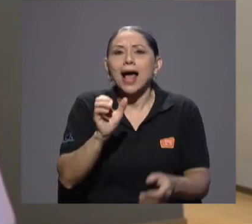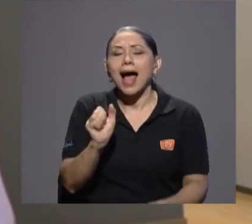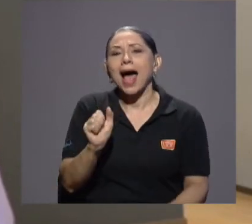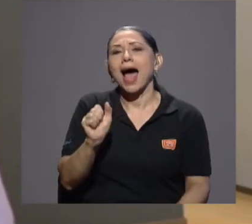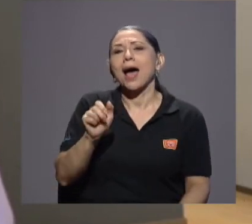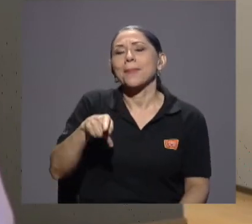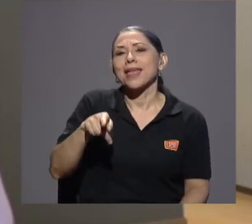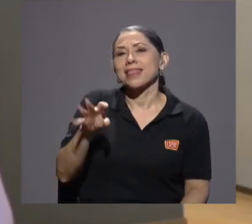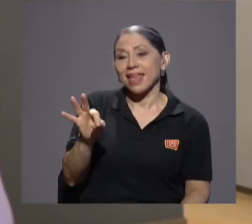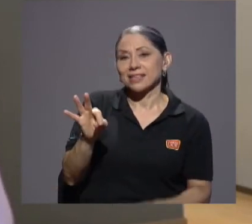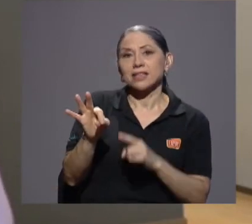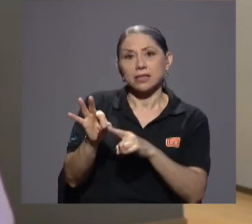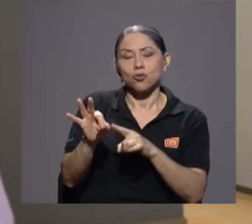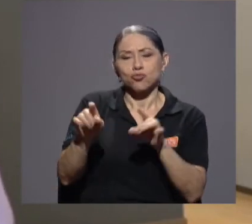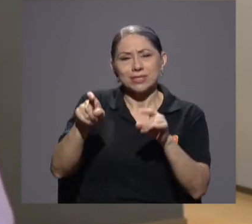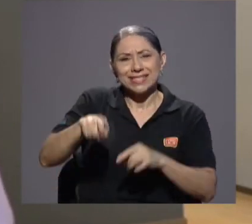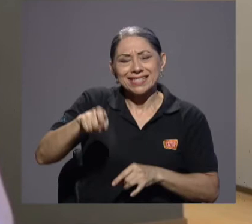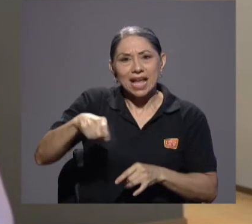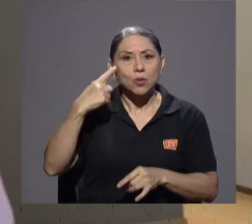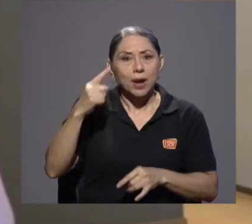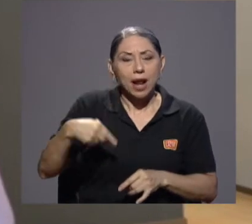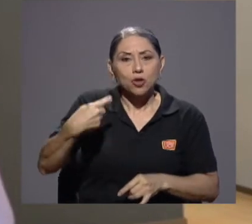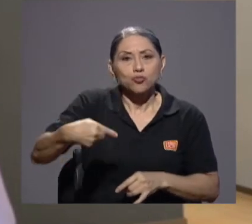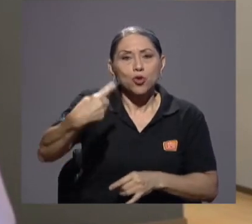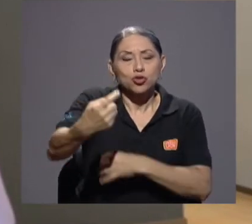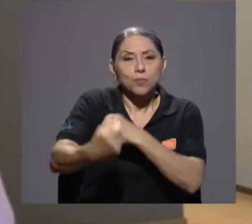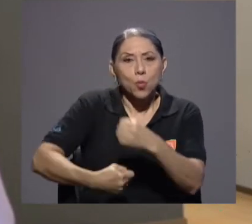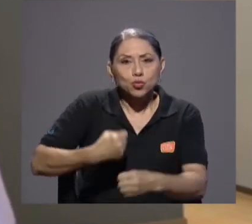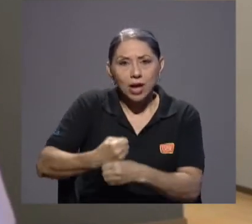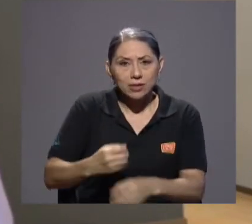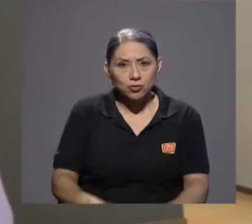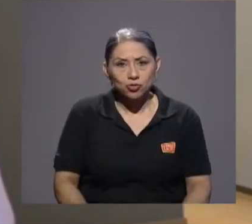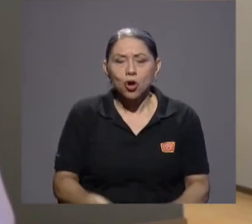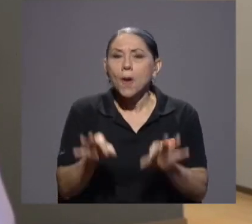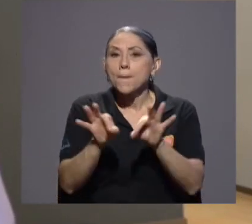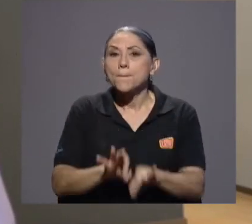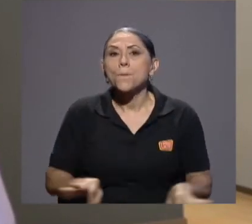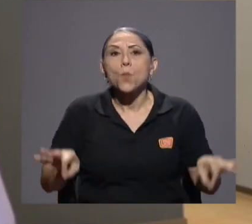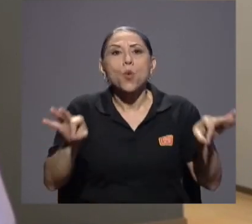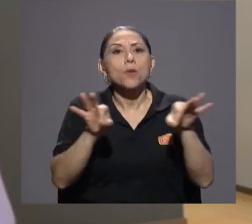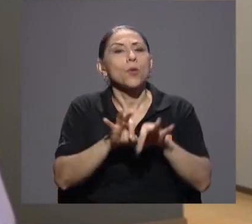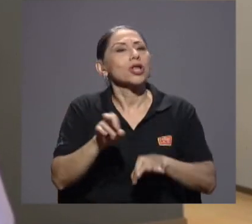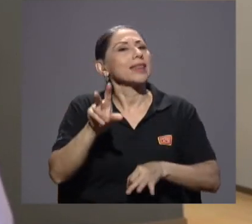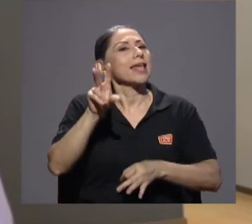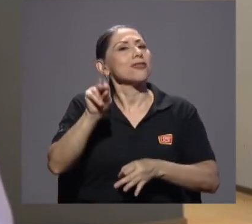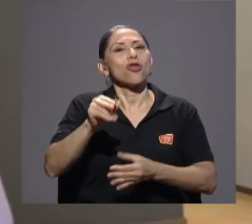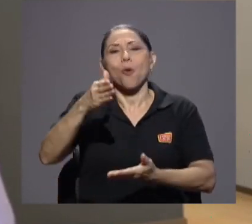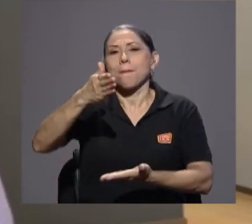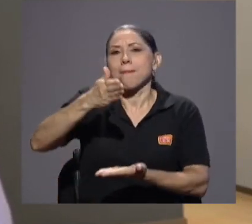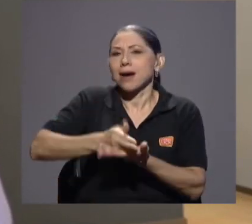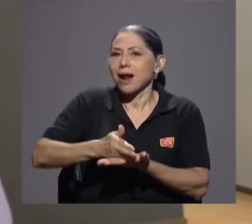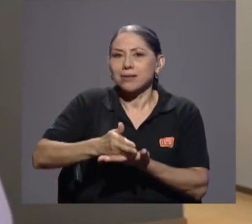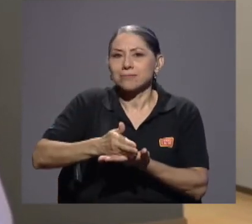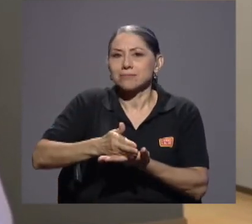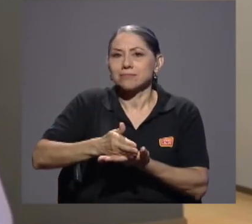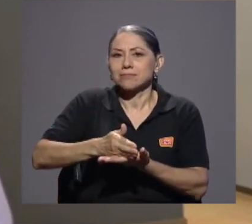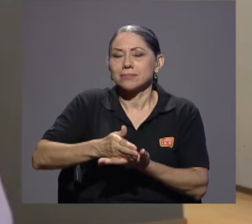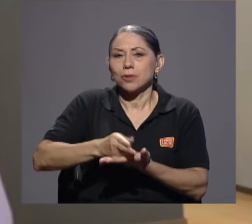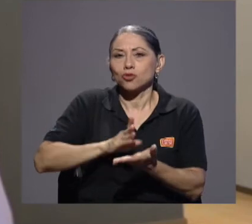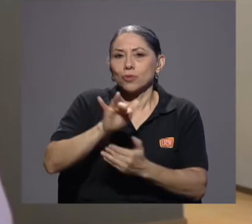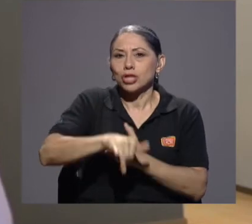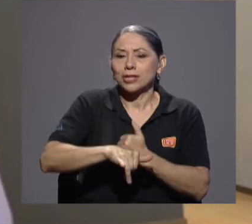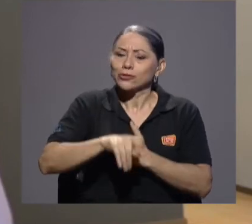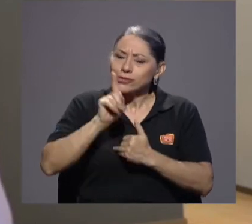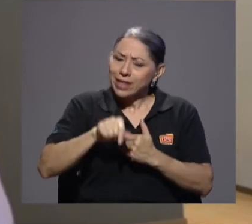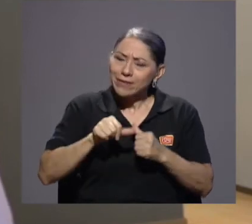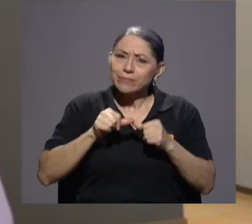ser estrictamente necesario para los próximos años. Muy importante el no parar la continuidad del desarrollo de proyectos. Ya los